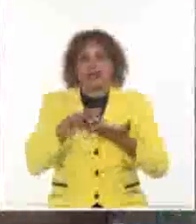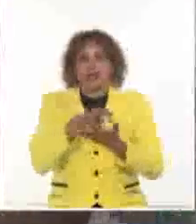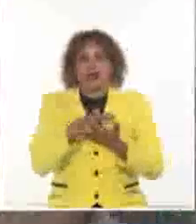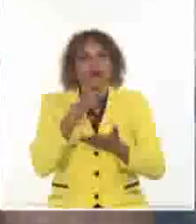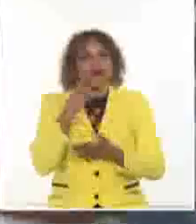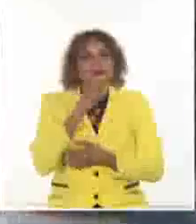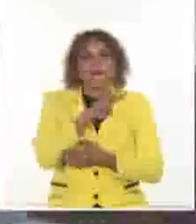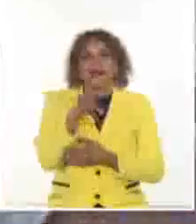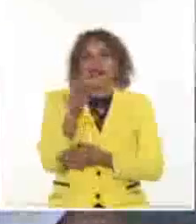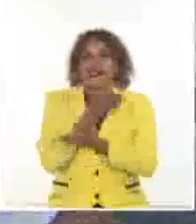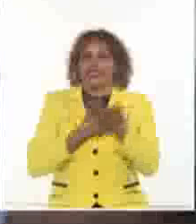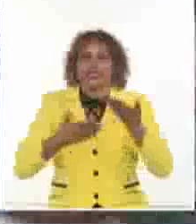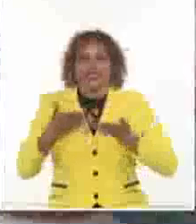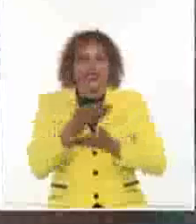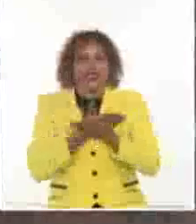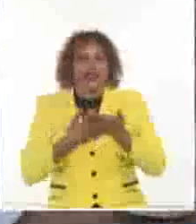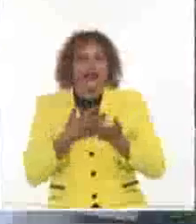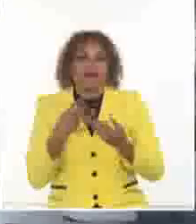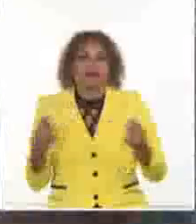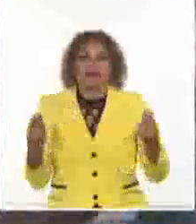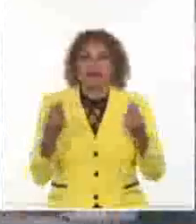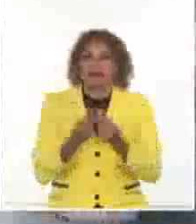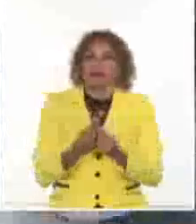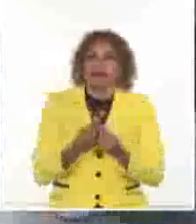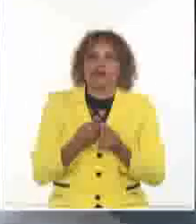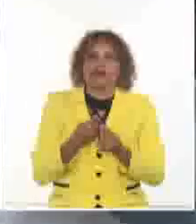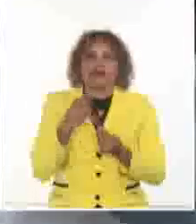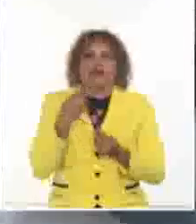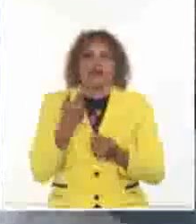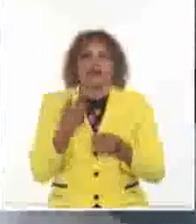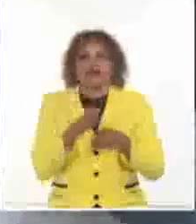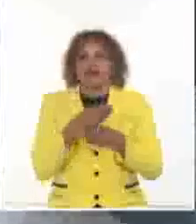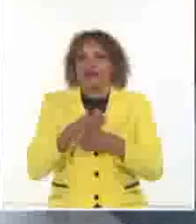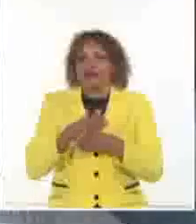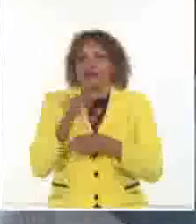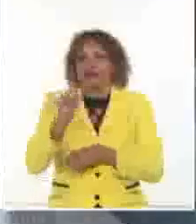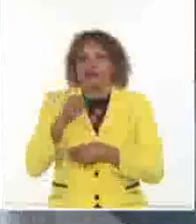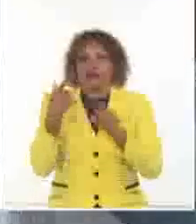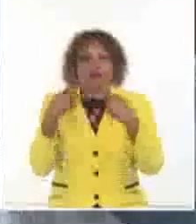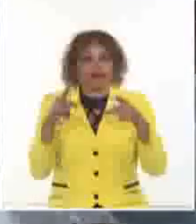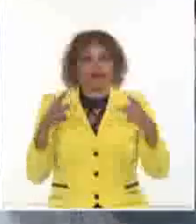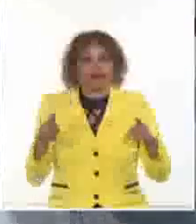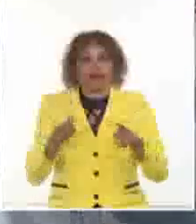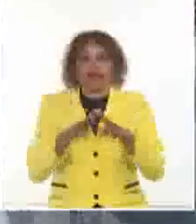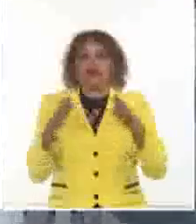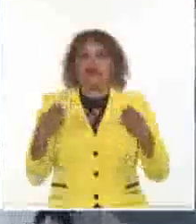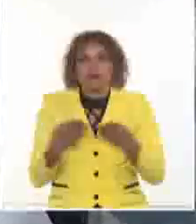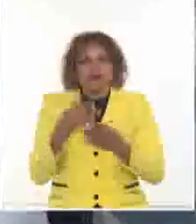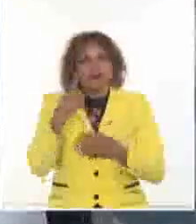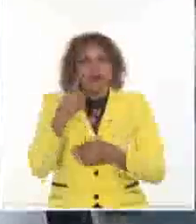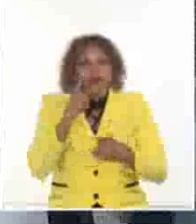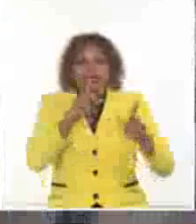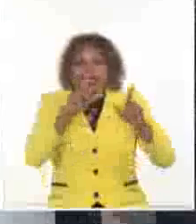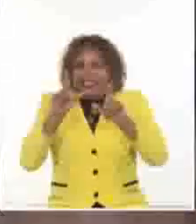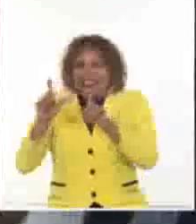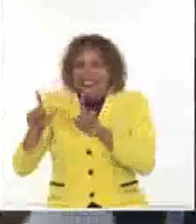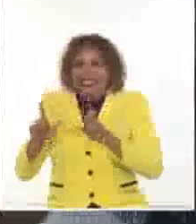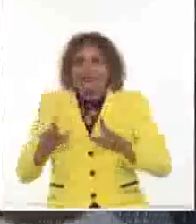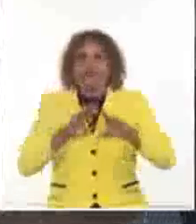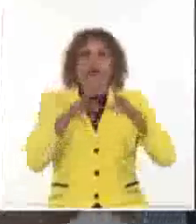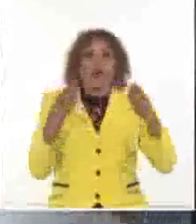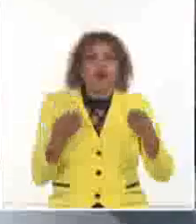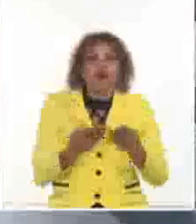los intercambios de Lezama con Aide, con Humberto Peña, de tal manera que hay ahí, pues, eso, un